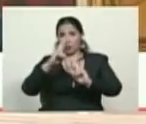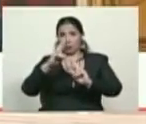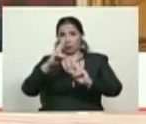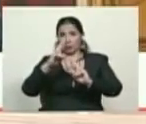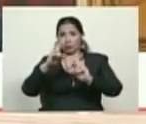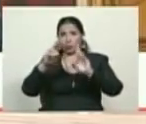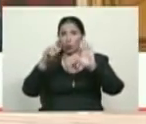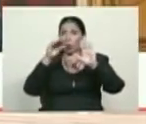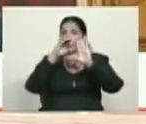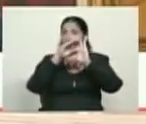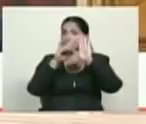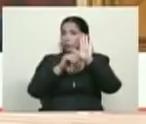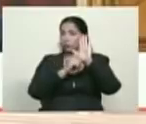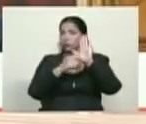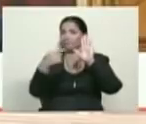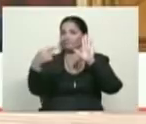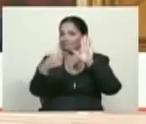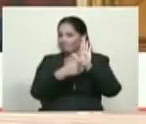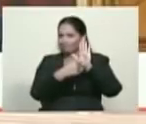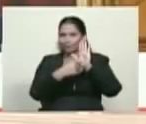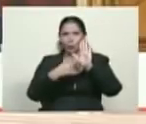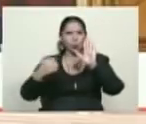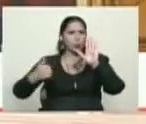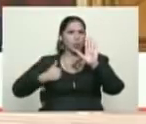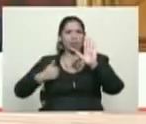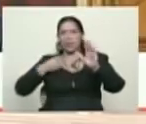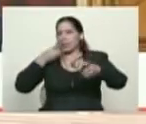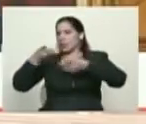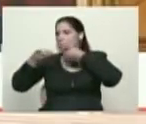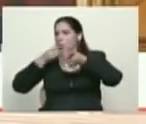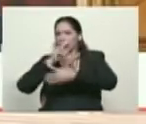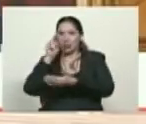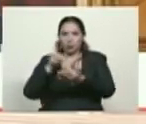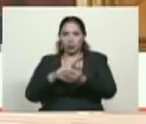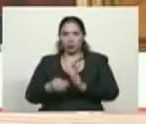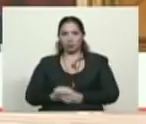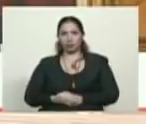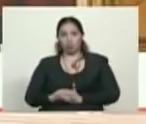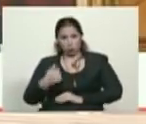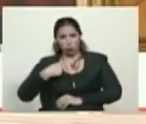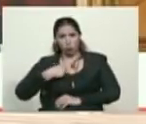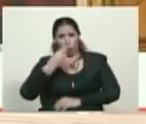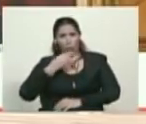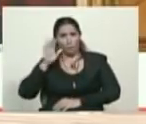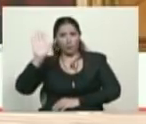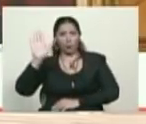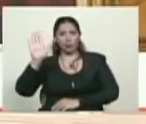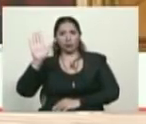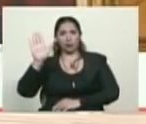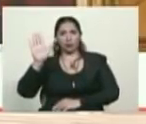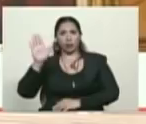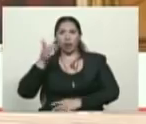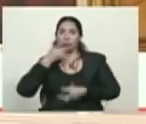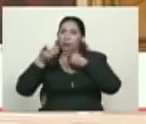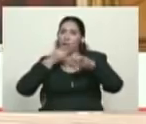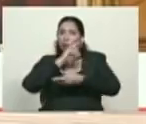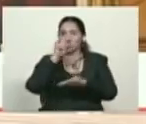de la Constitución. Este es el marco de cualquier diálogo nacional. Y yo estoy comprometido con el diálogo